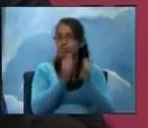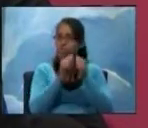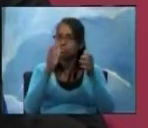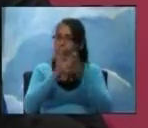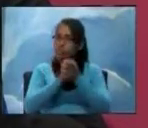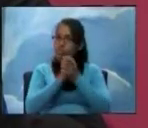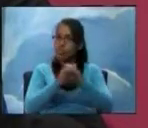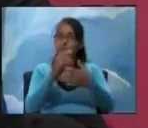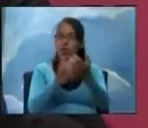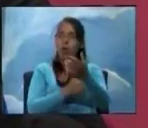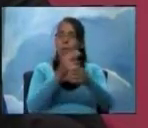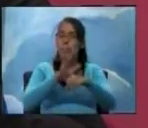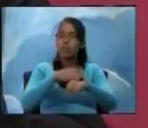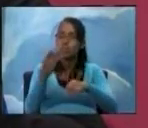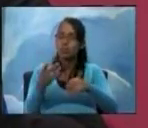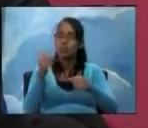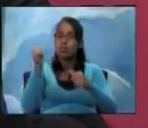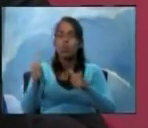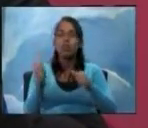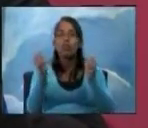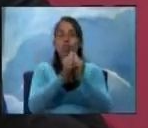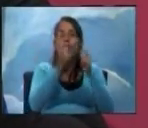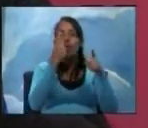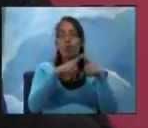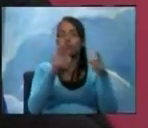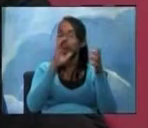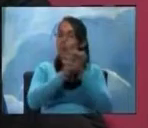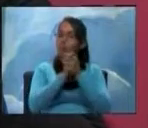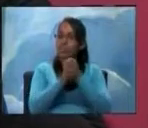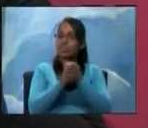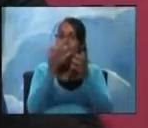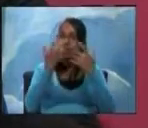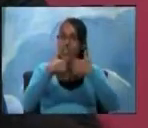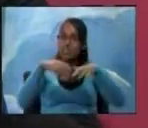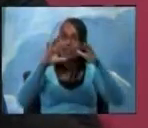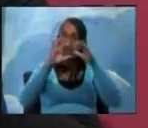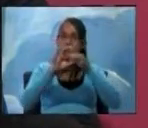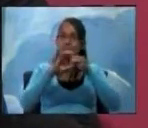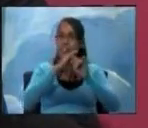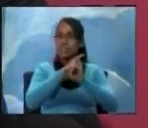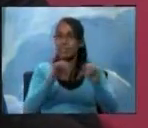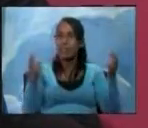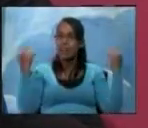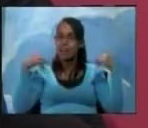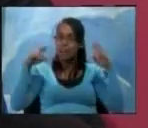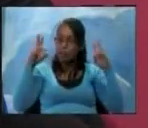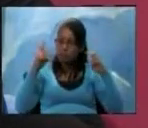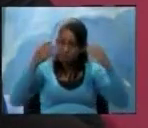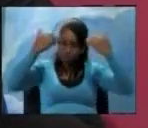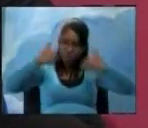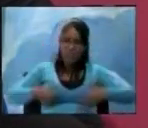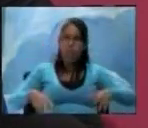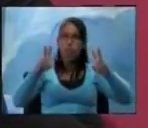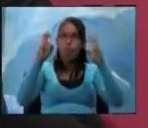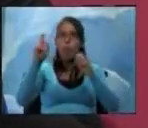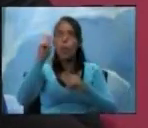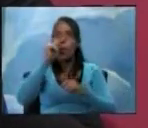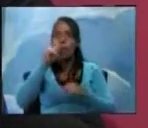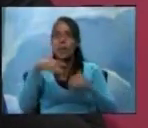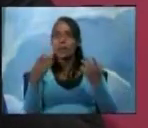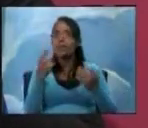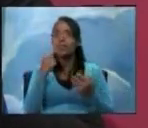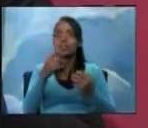somos miembros los unos de los otros. Ya al revestirnos del nuevo hombre, del cual dice la